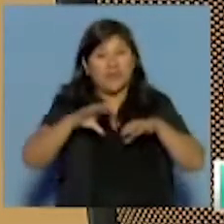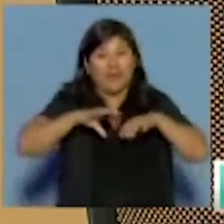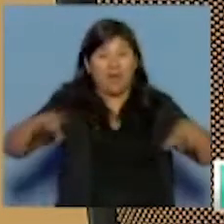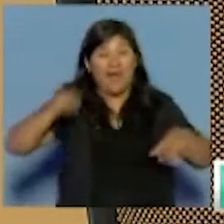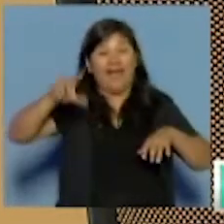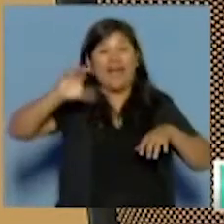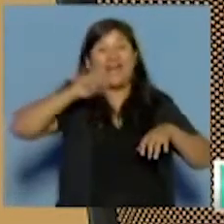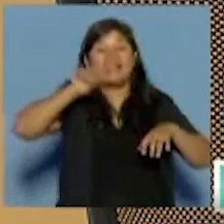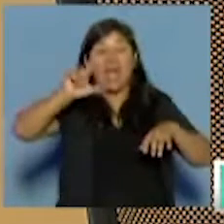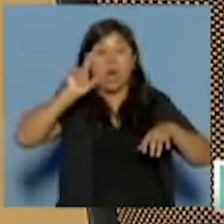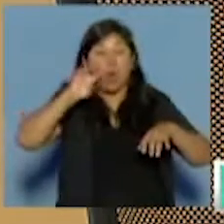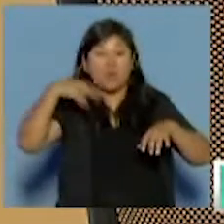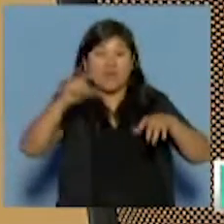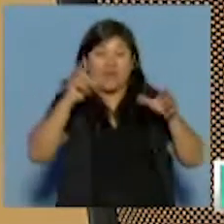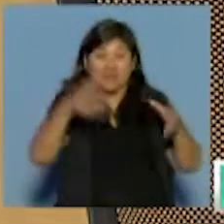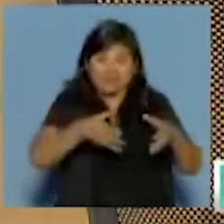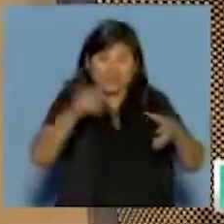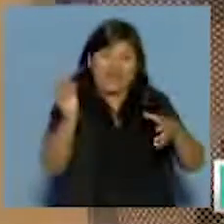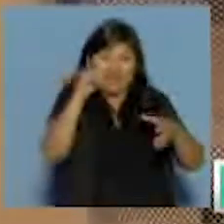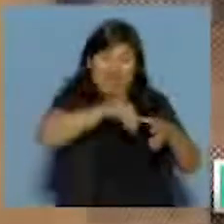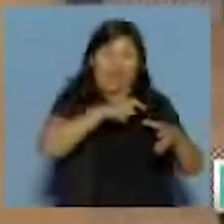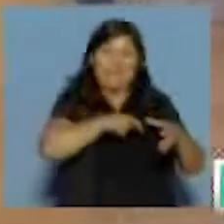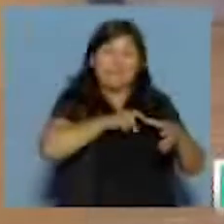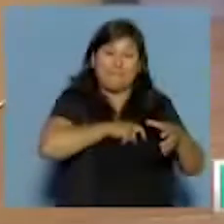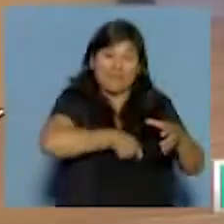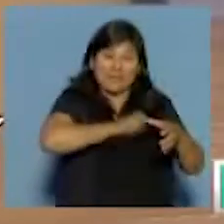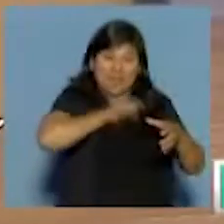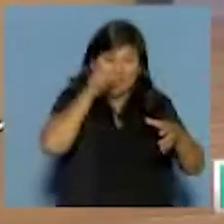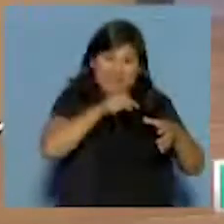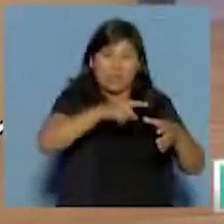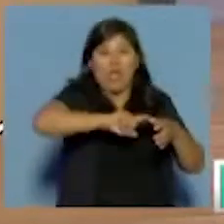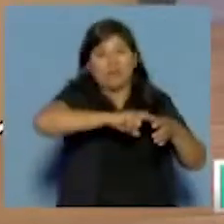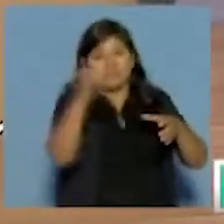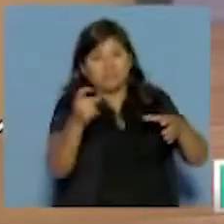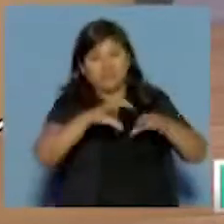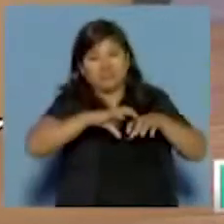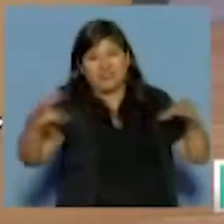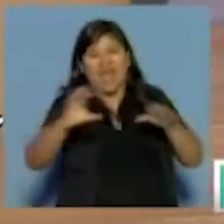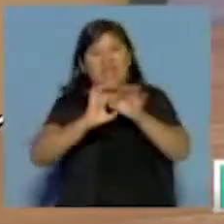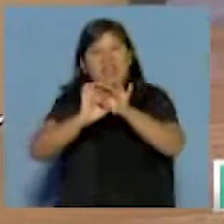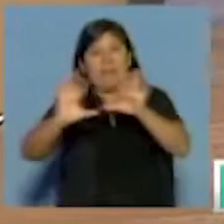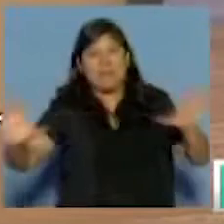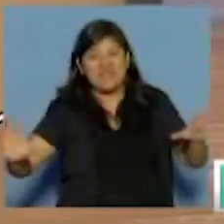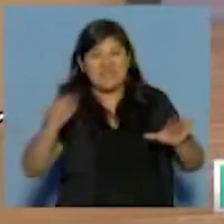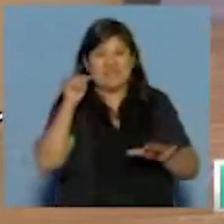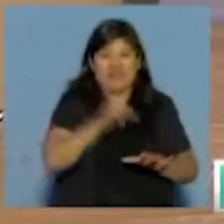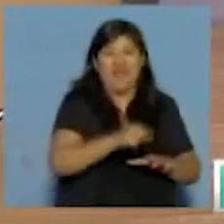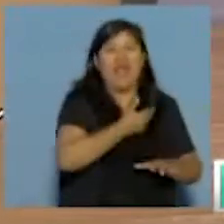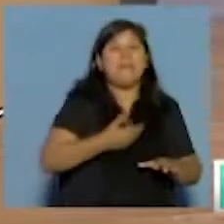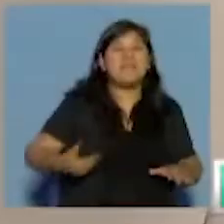que sería como el gobierno de las provincias y con su gobernador que en este caso es el presidente que es el señor puigdemont